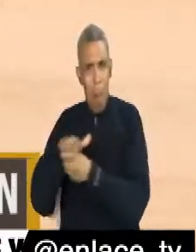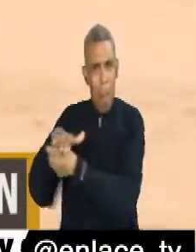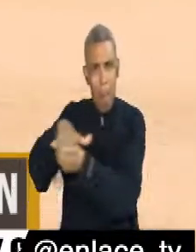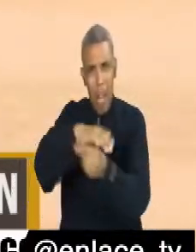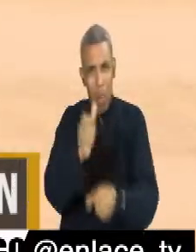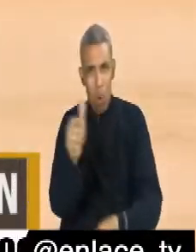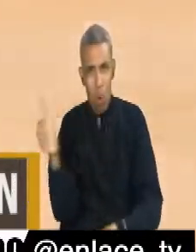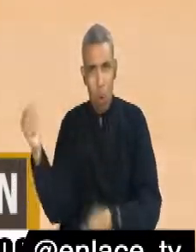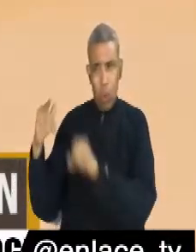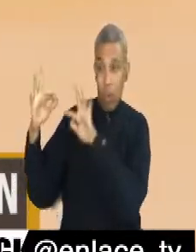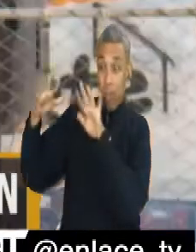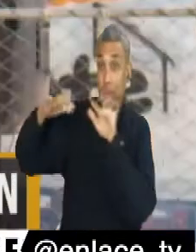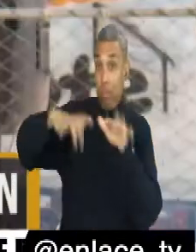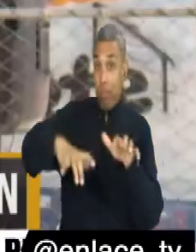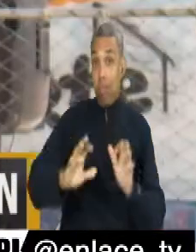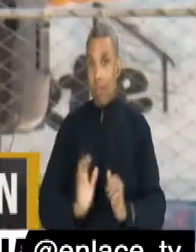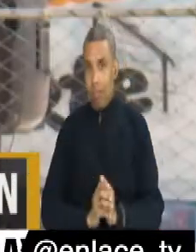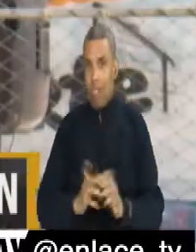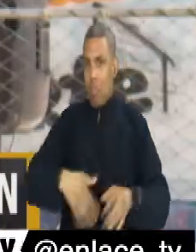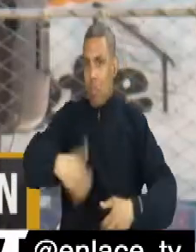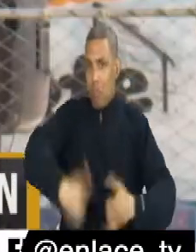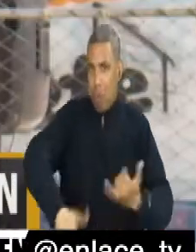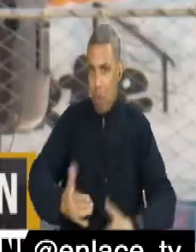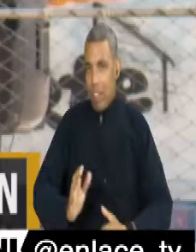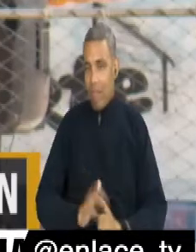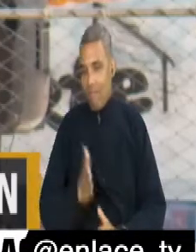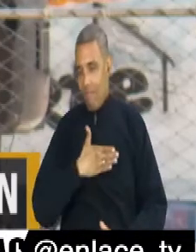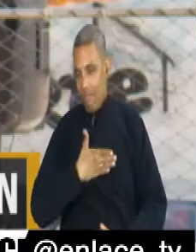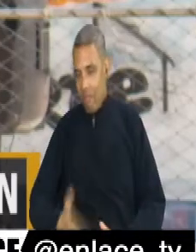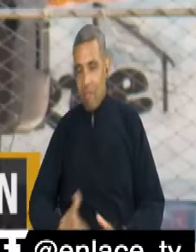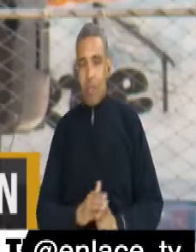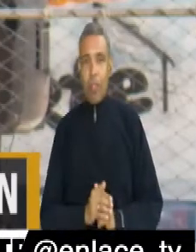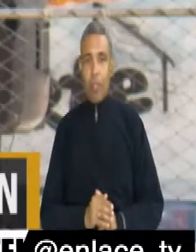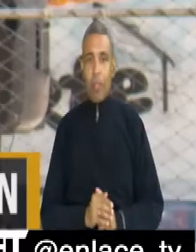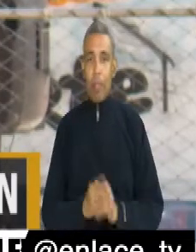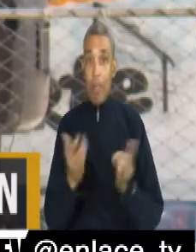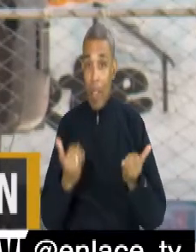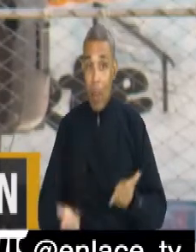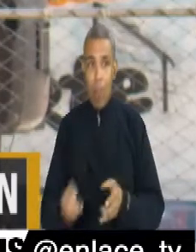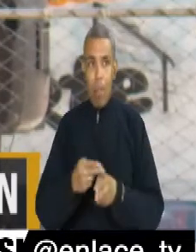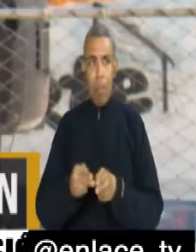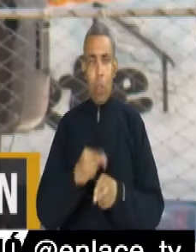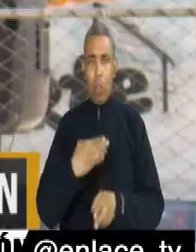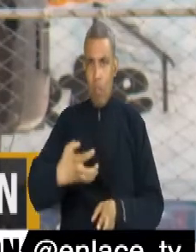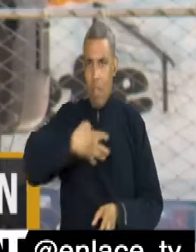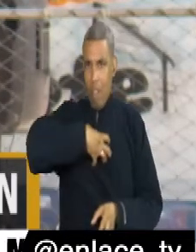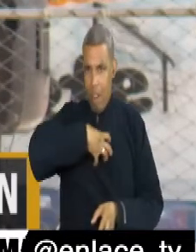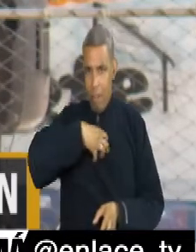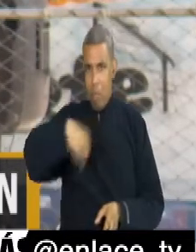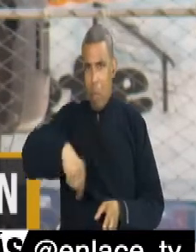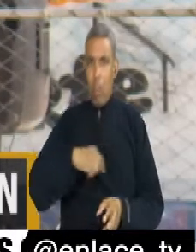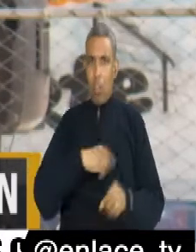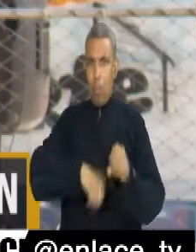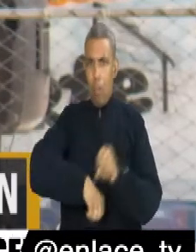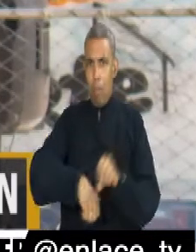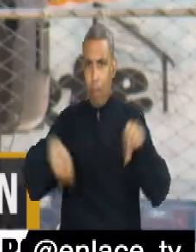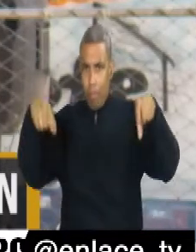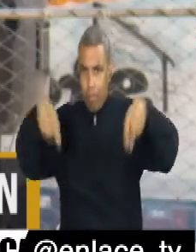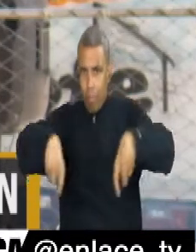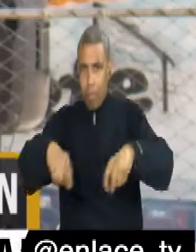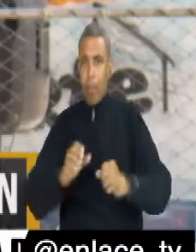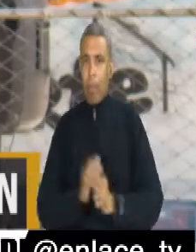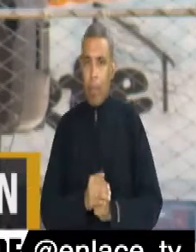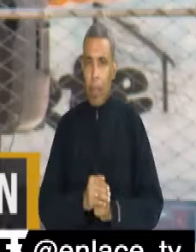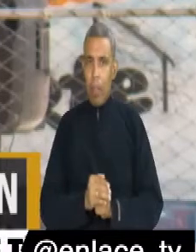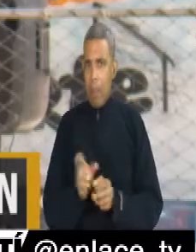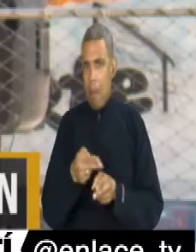realizar sus competencias. Ahorita tenemos el campeonato Copa Chifri, que es uno, tenemos 16 equipos.